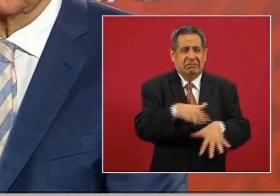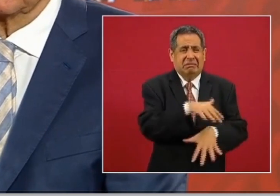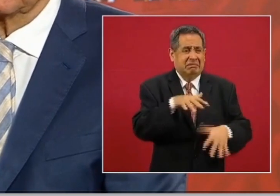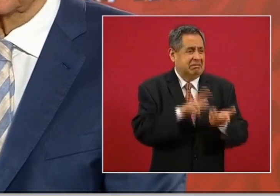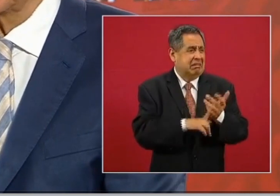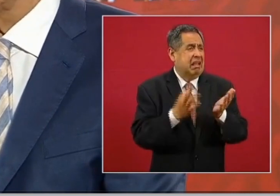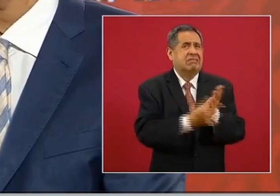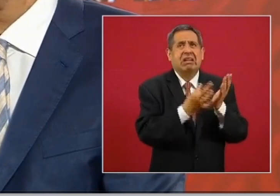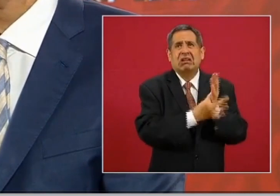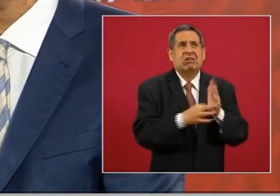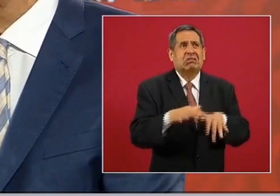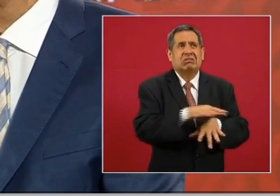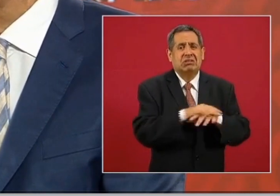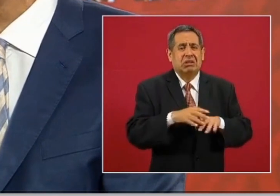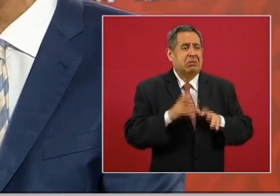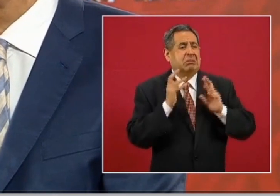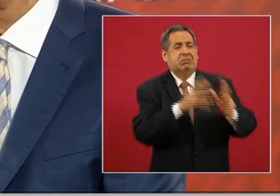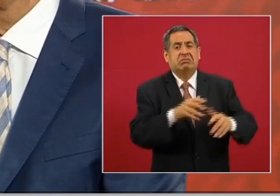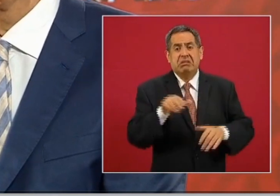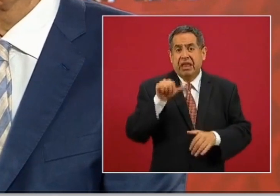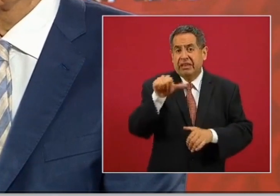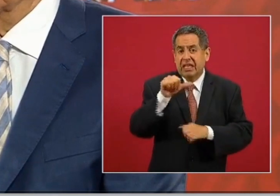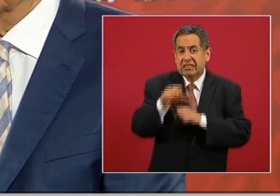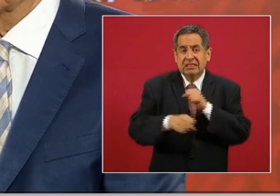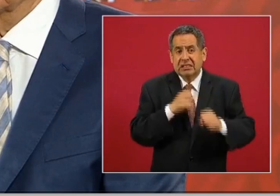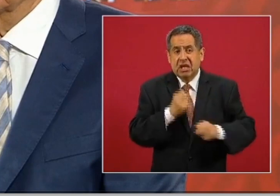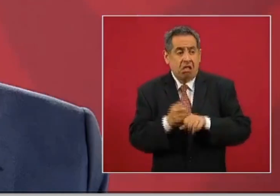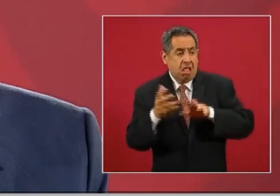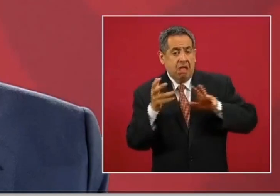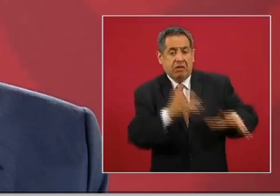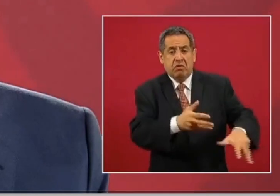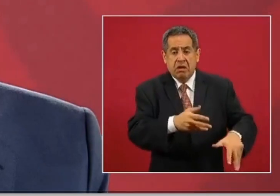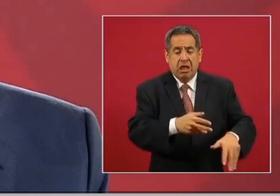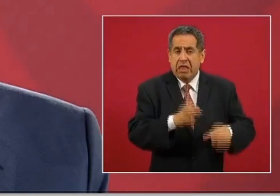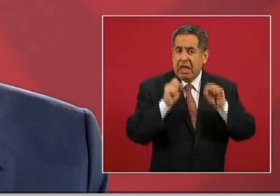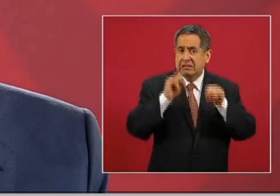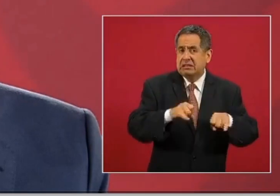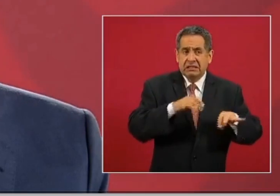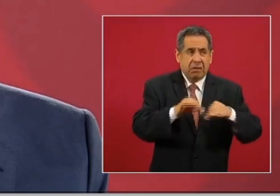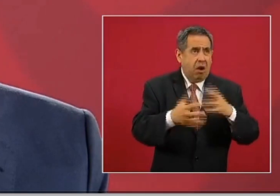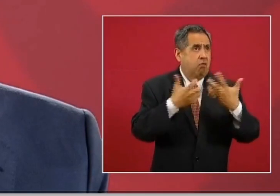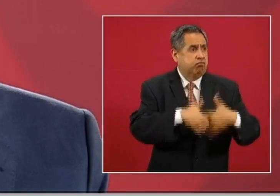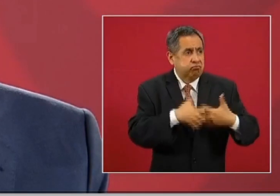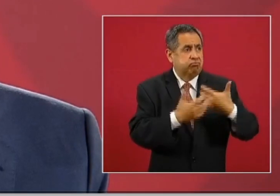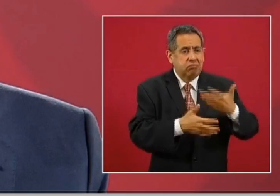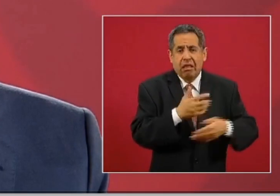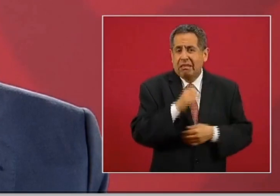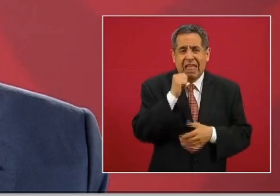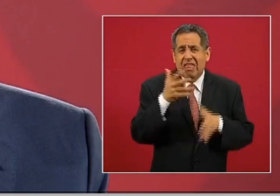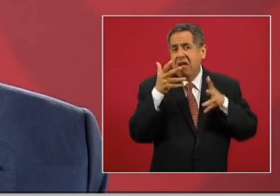se compró a un sobreprecio que se calcula